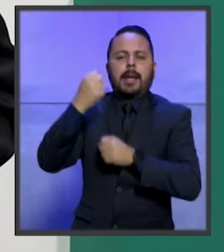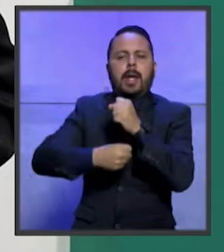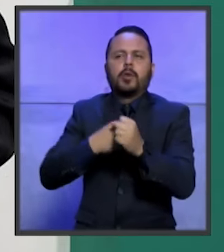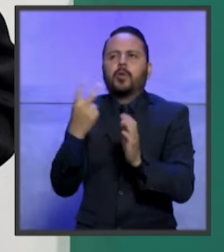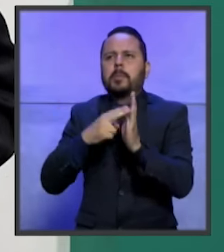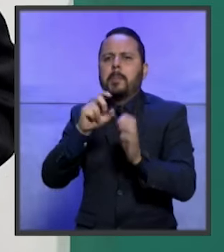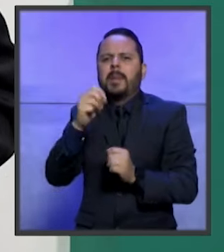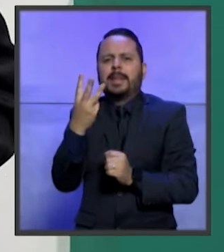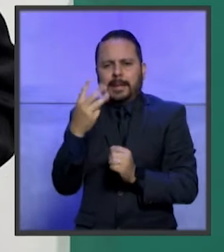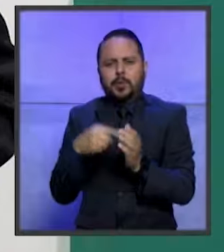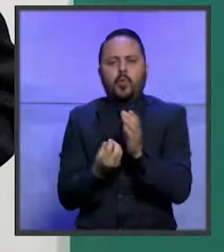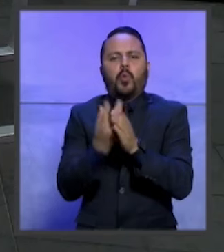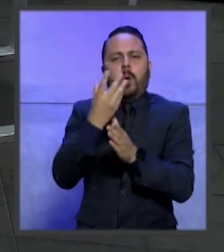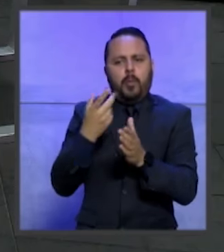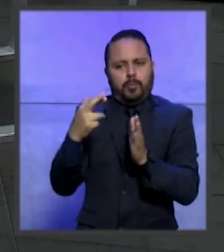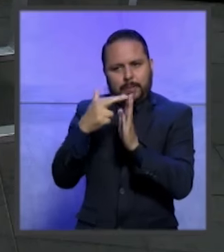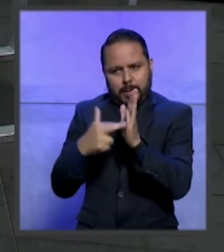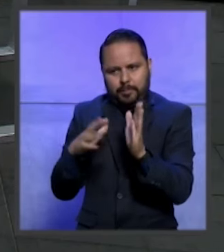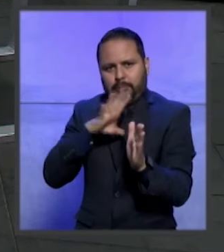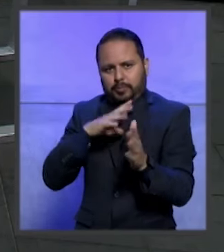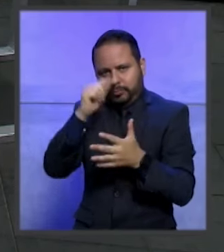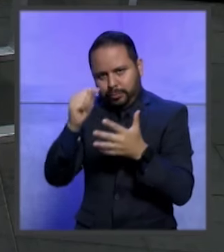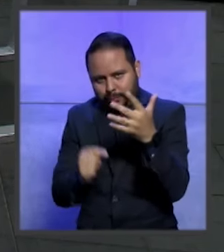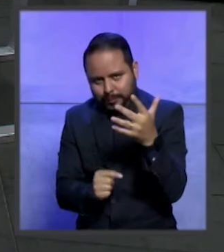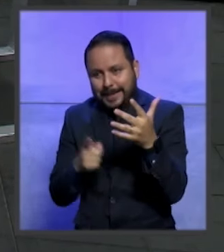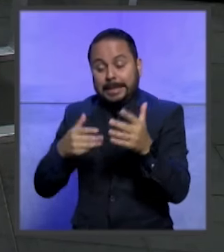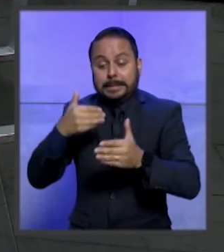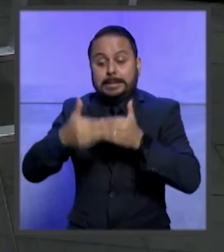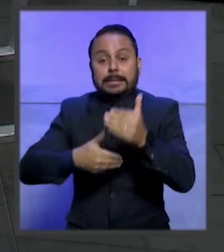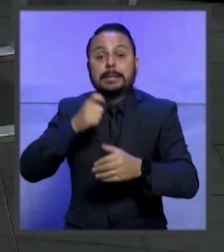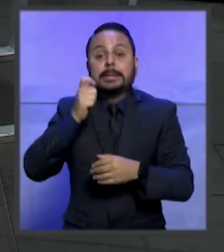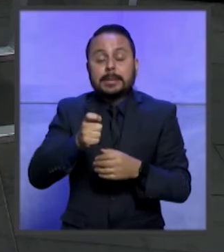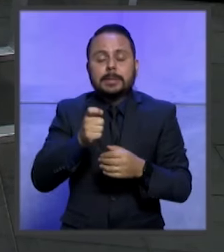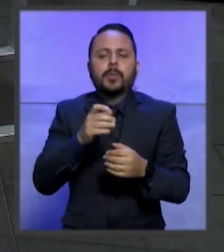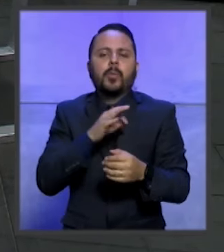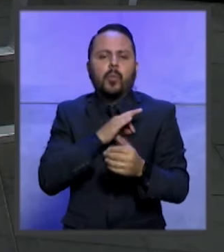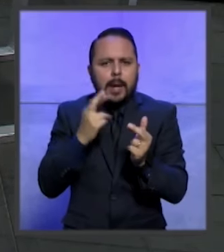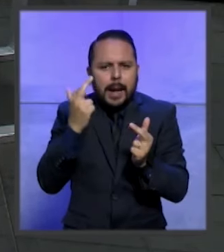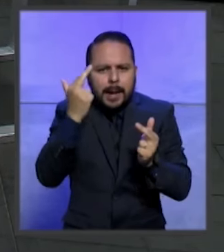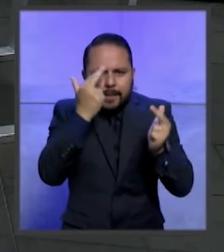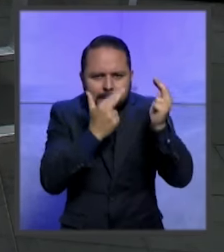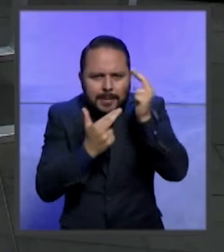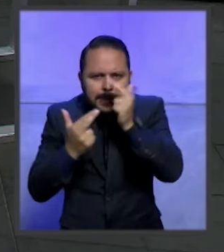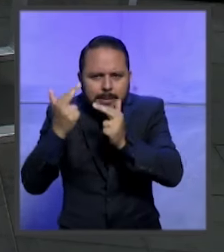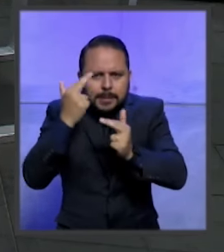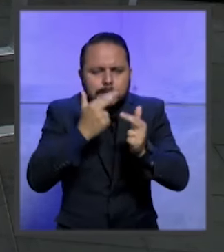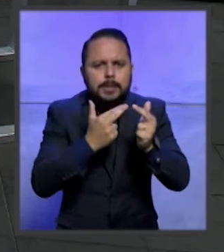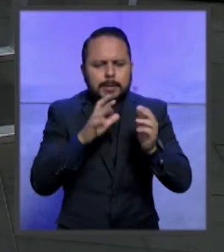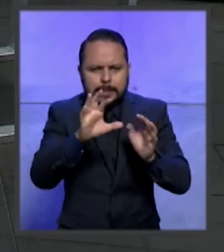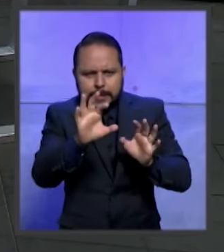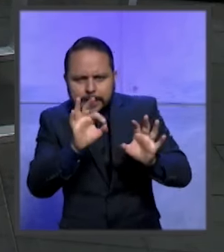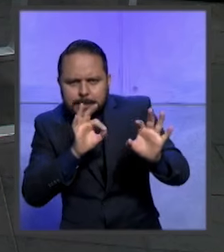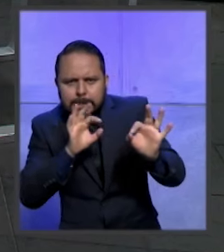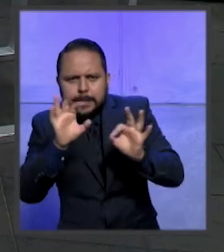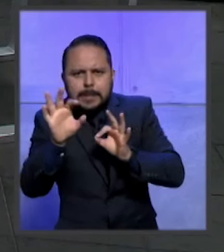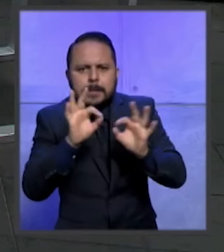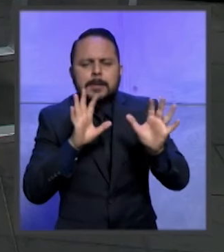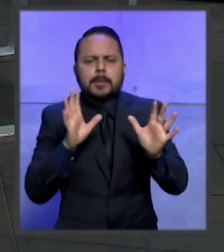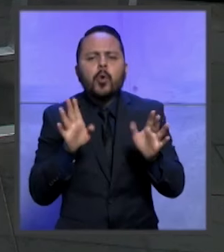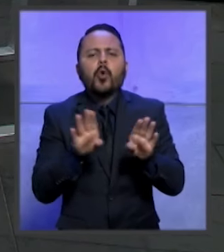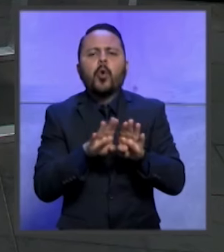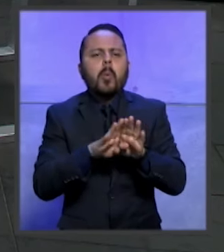de 2023 Y estos eh procedimientos consisten la revisión eh la selección